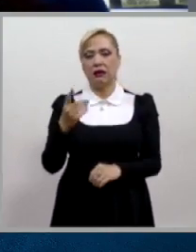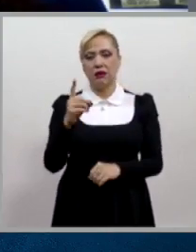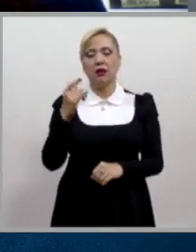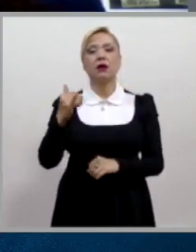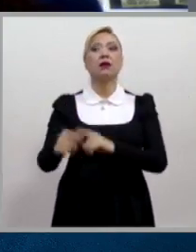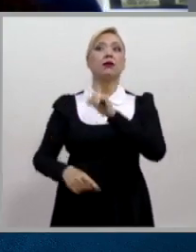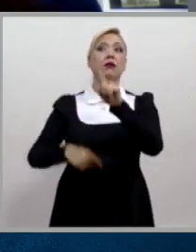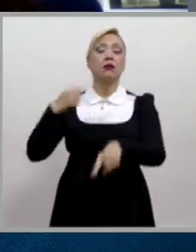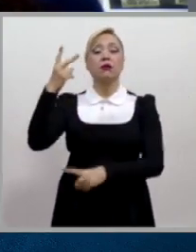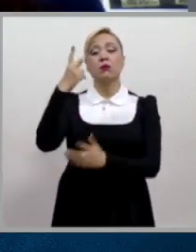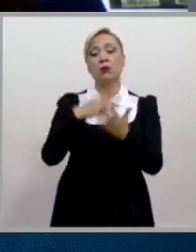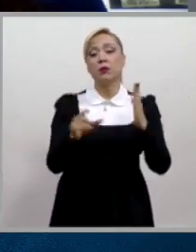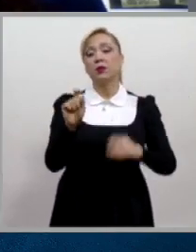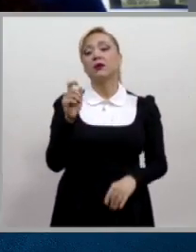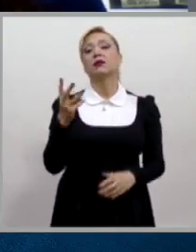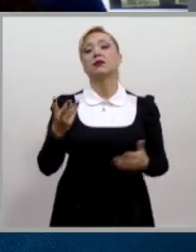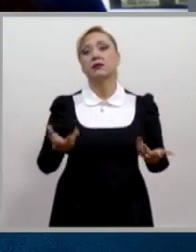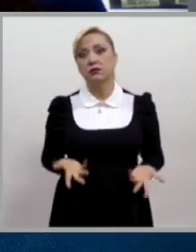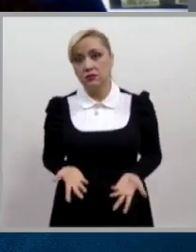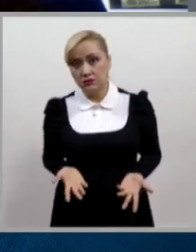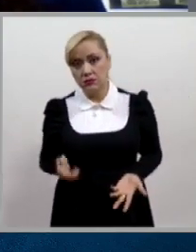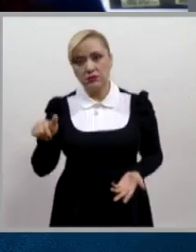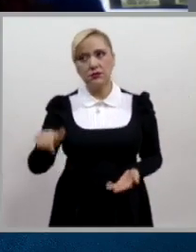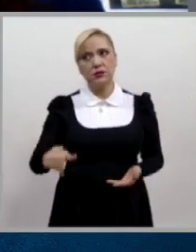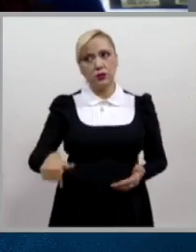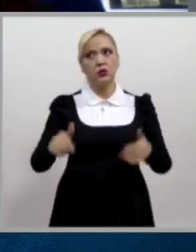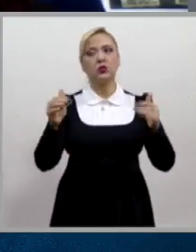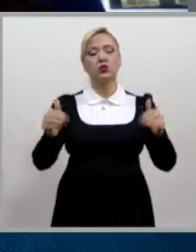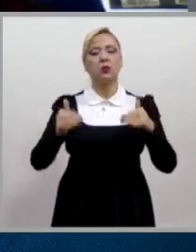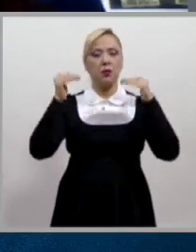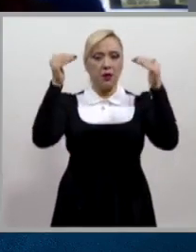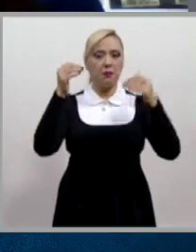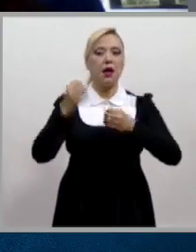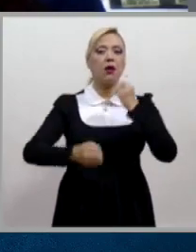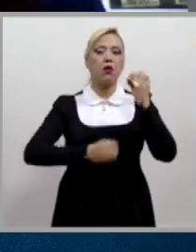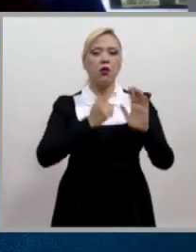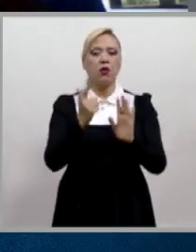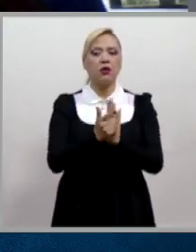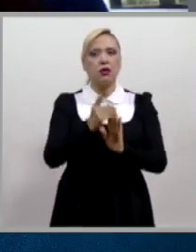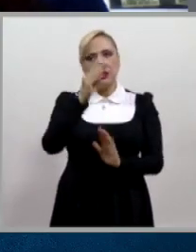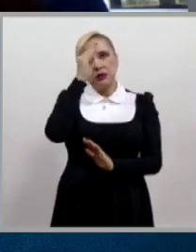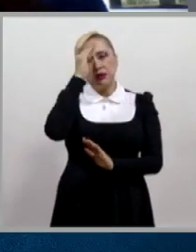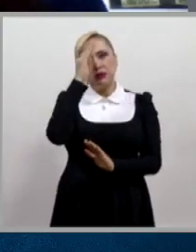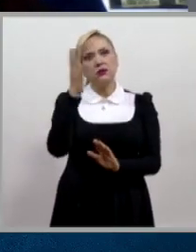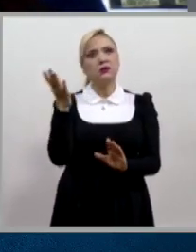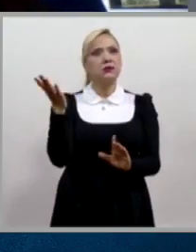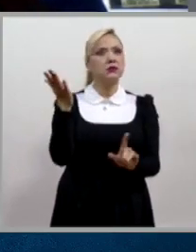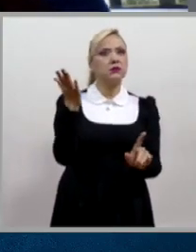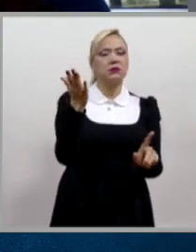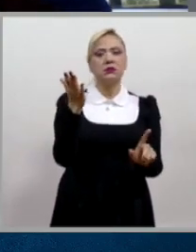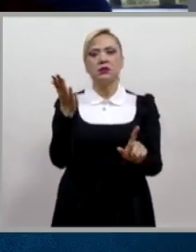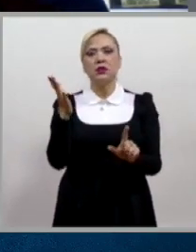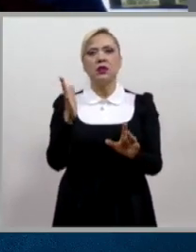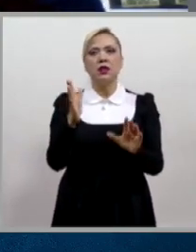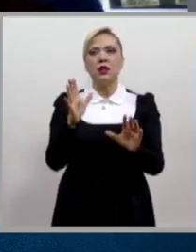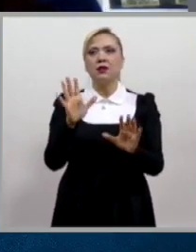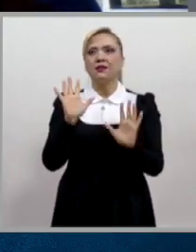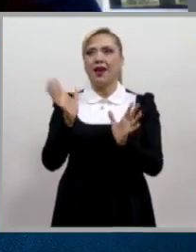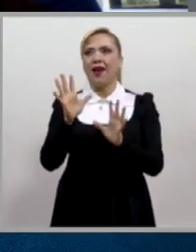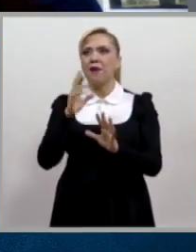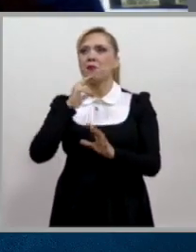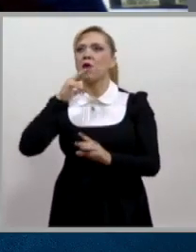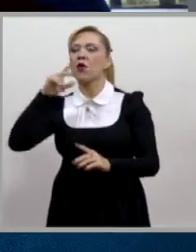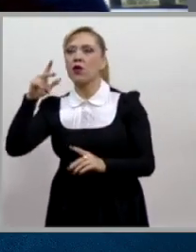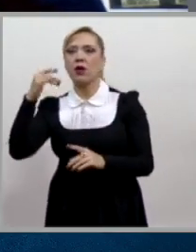año. Y creo que es un momento en el cual la Suprema Corte se está preguntando hacia dónde ha estado avanzando y hacia dónde tiene